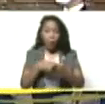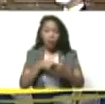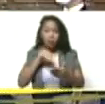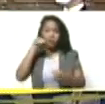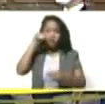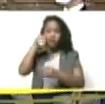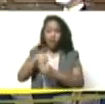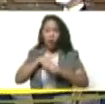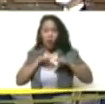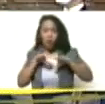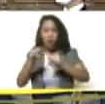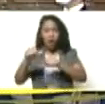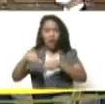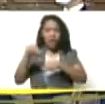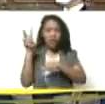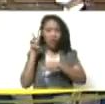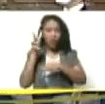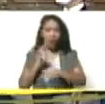colonizar a Venezuela,